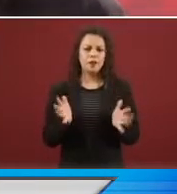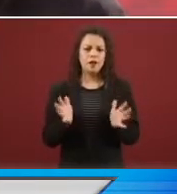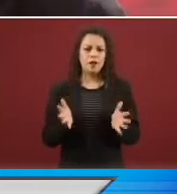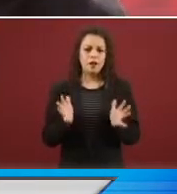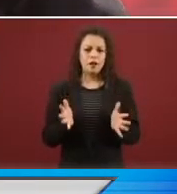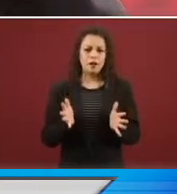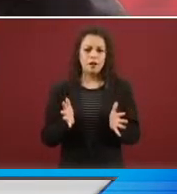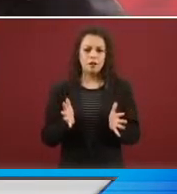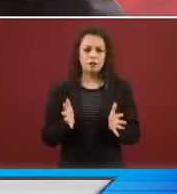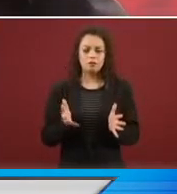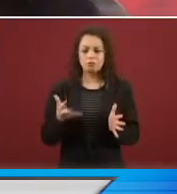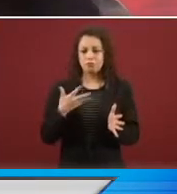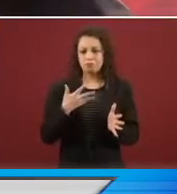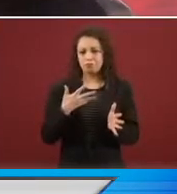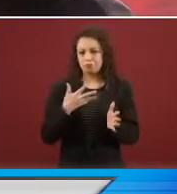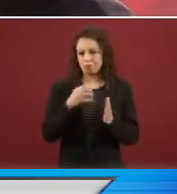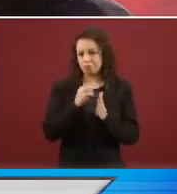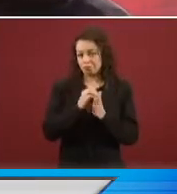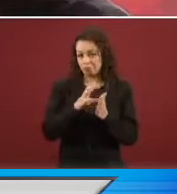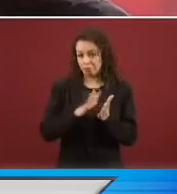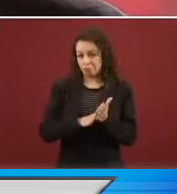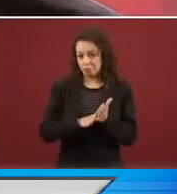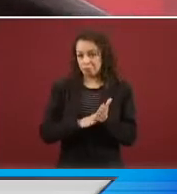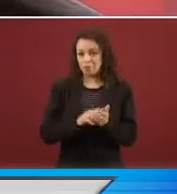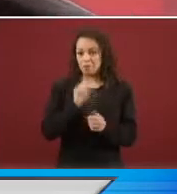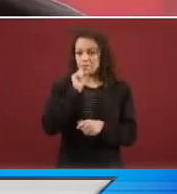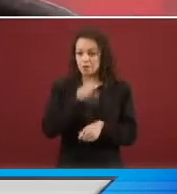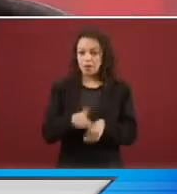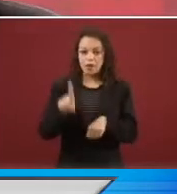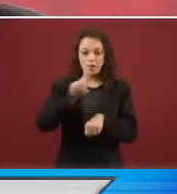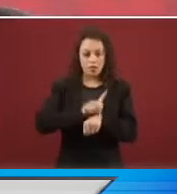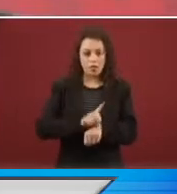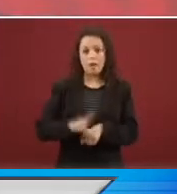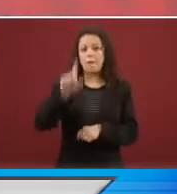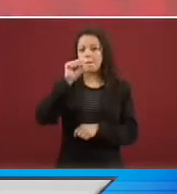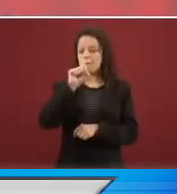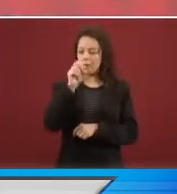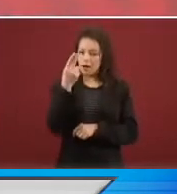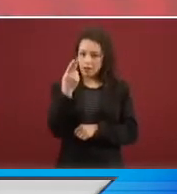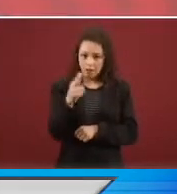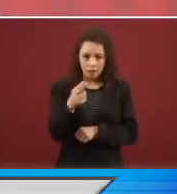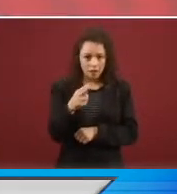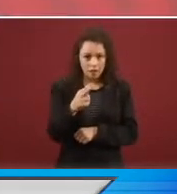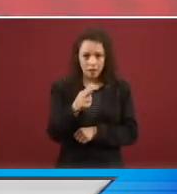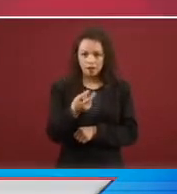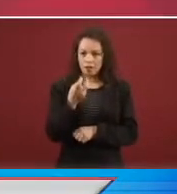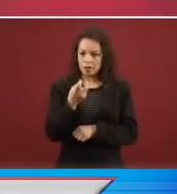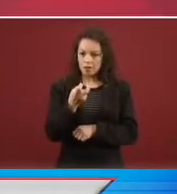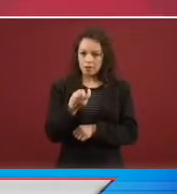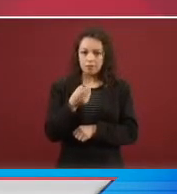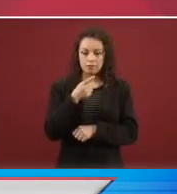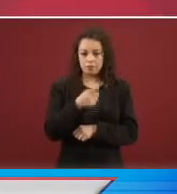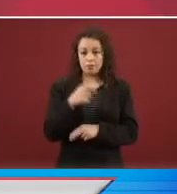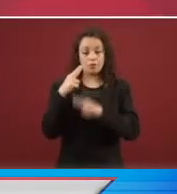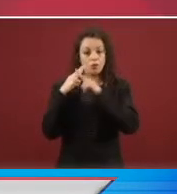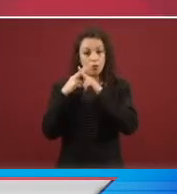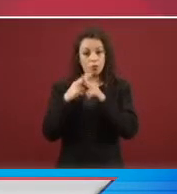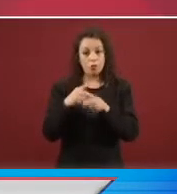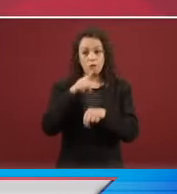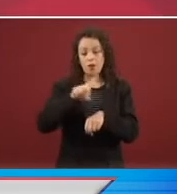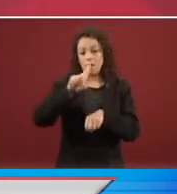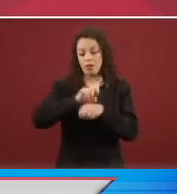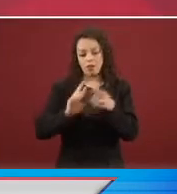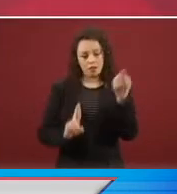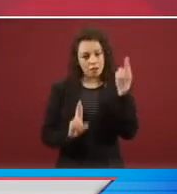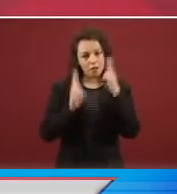redes sociales se llamara a un paro total de la UNAM por una minoría conservadora y autoritaria. Pide a la comunidad universitaria que se plantee un diálogo